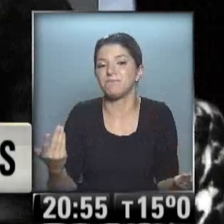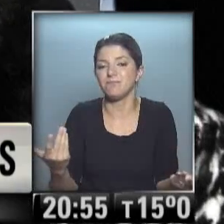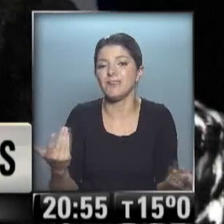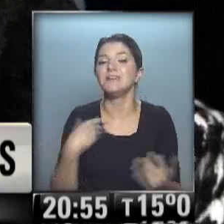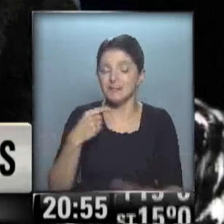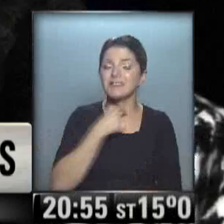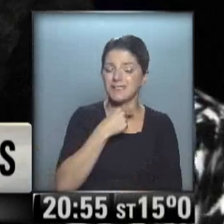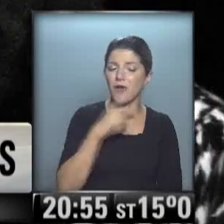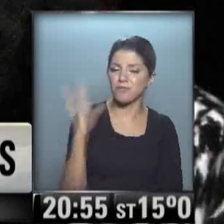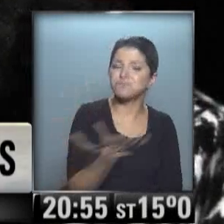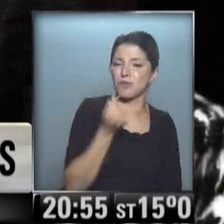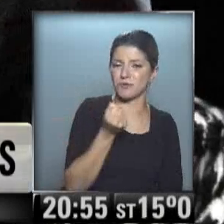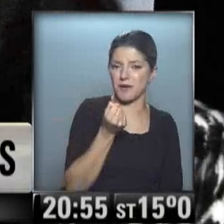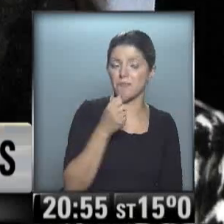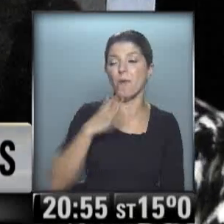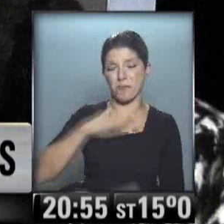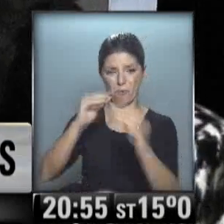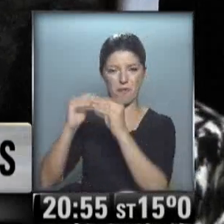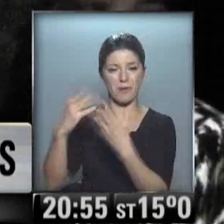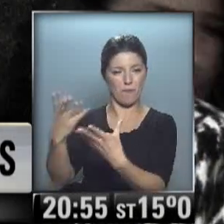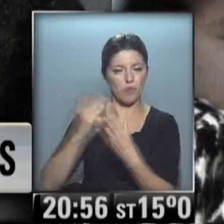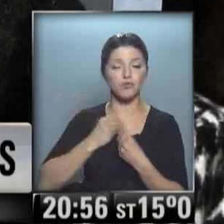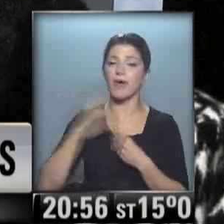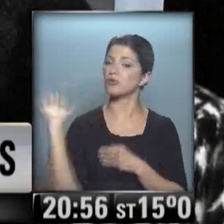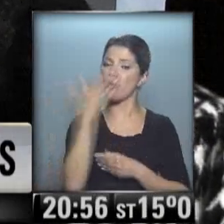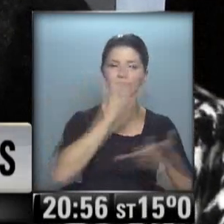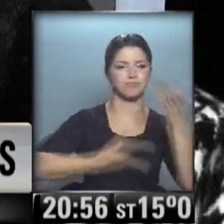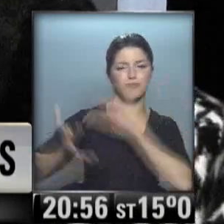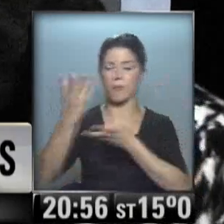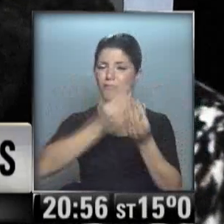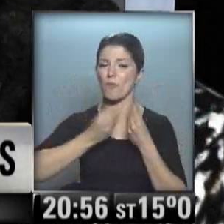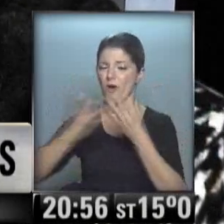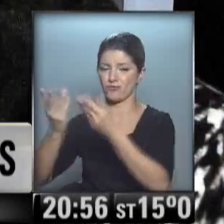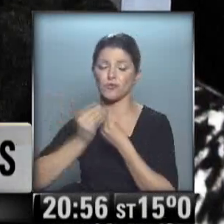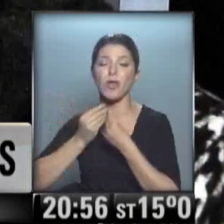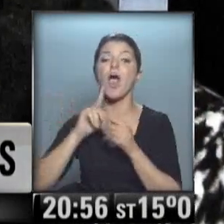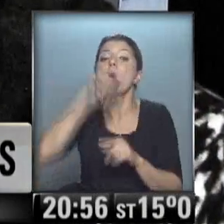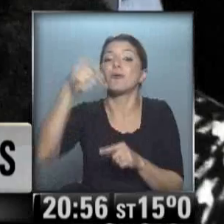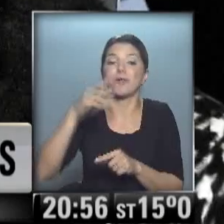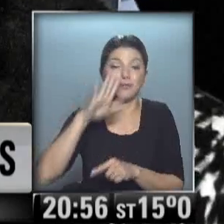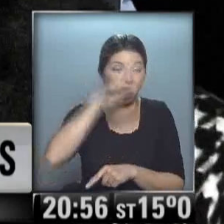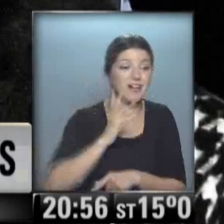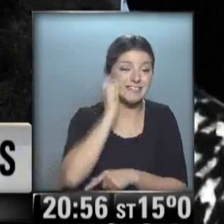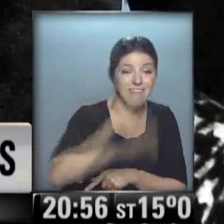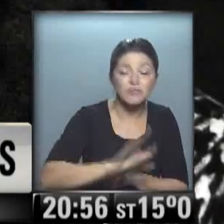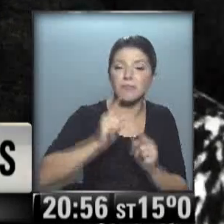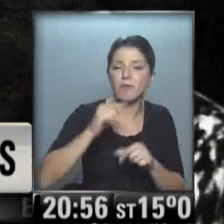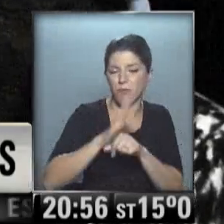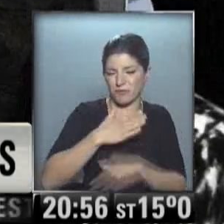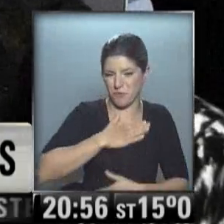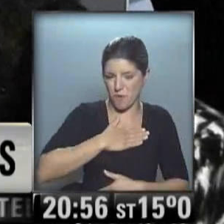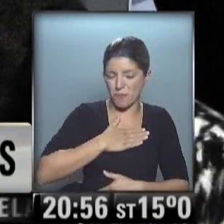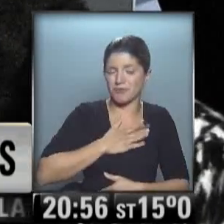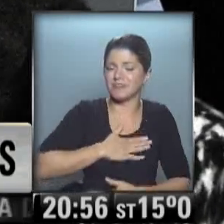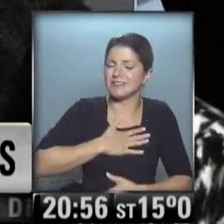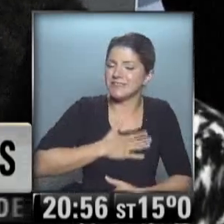quiero encontrarlo. Me ayudan mis compañeras, todas nos ayudamos. Cada nieto de otra abuela es un nieto propio y nos da una alegría enorme,